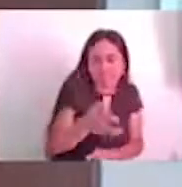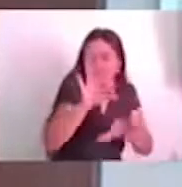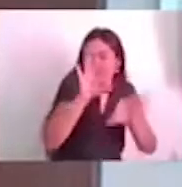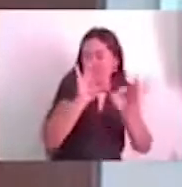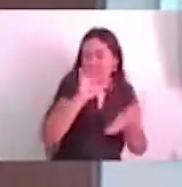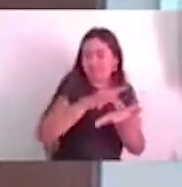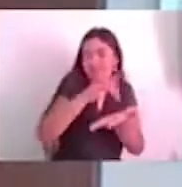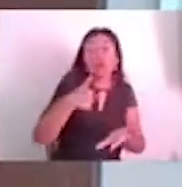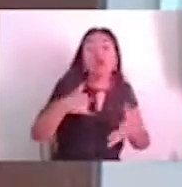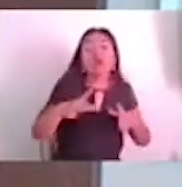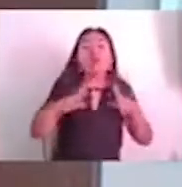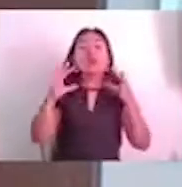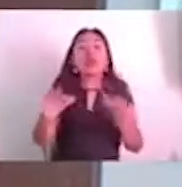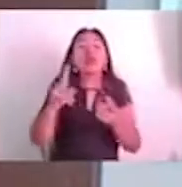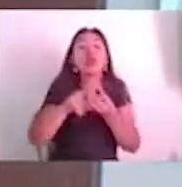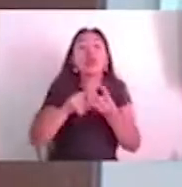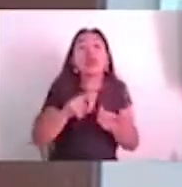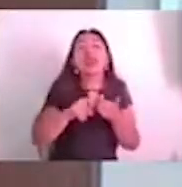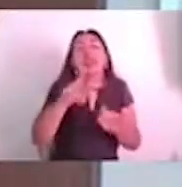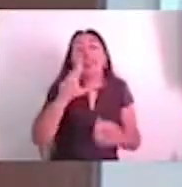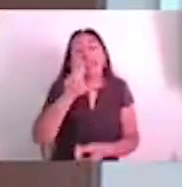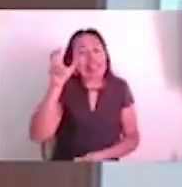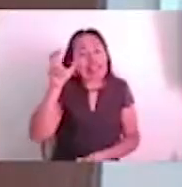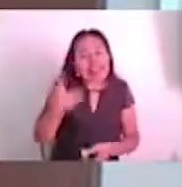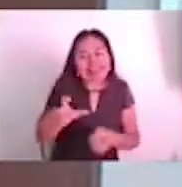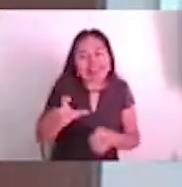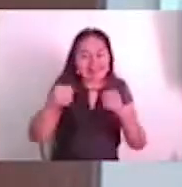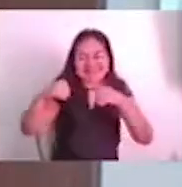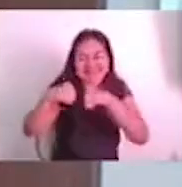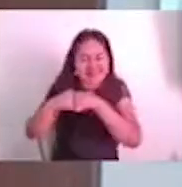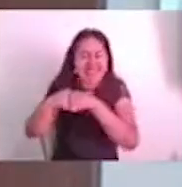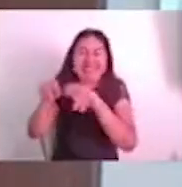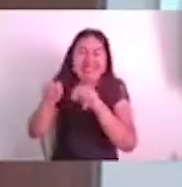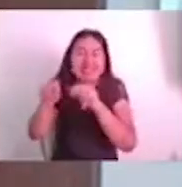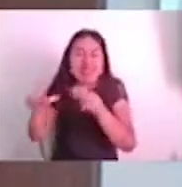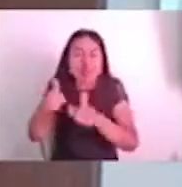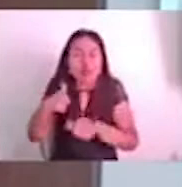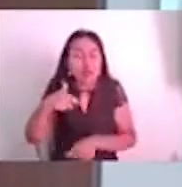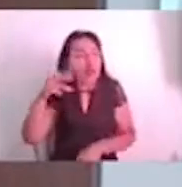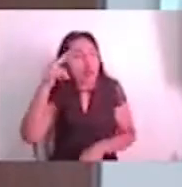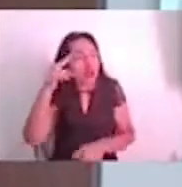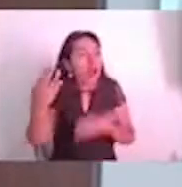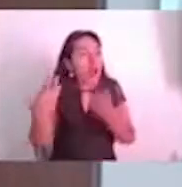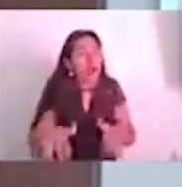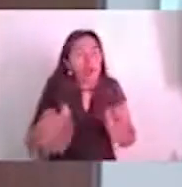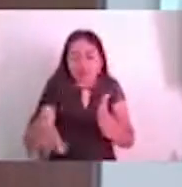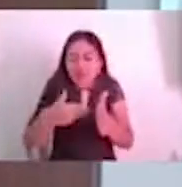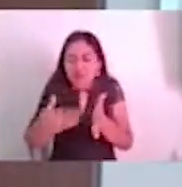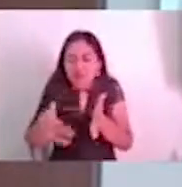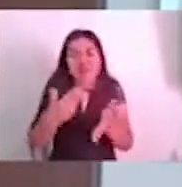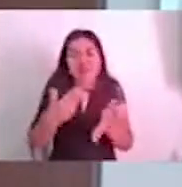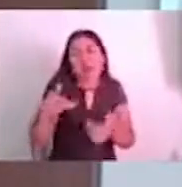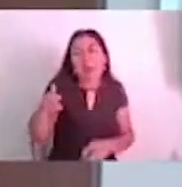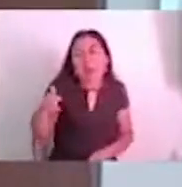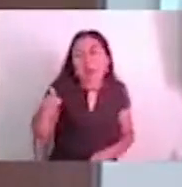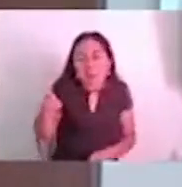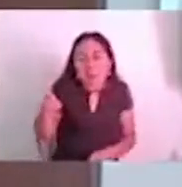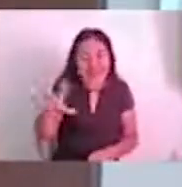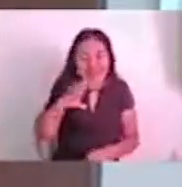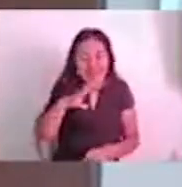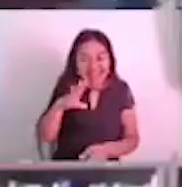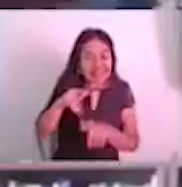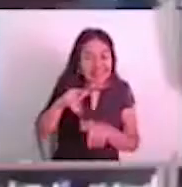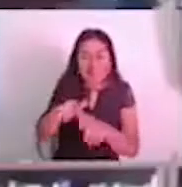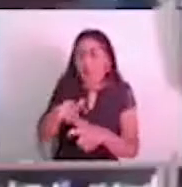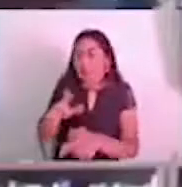Hidalgo, colindando con Tlaxcala, y me encantó escucharlo y recordar los ricos platillos y bebidas como el pulque que aún podemos disfrutar en estos días. Así